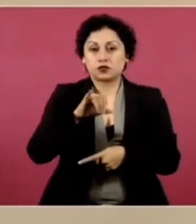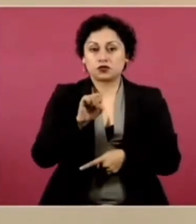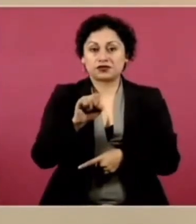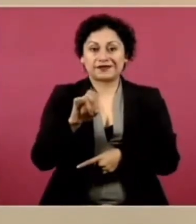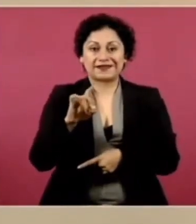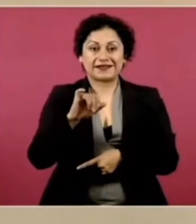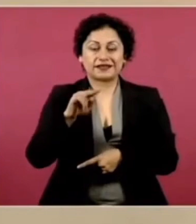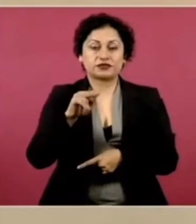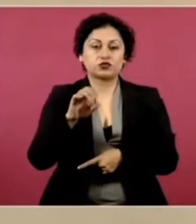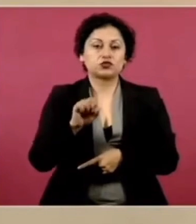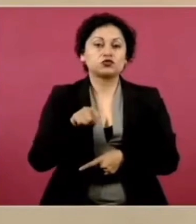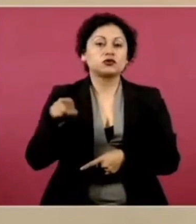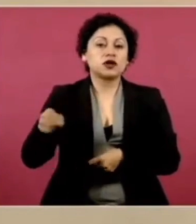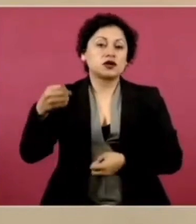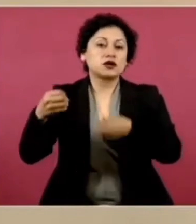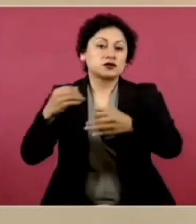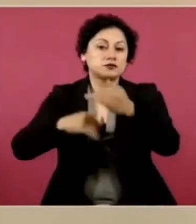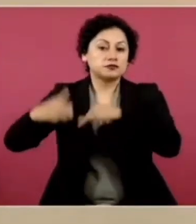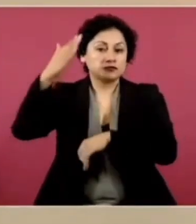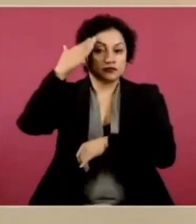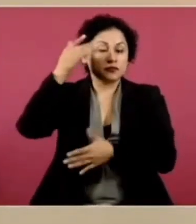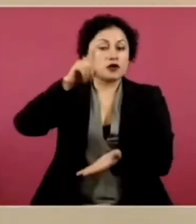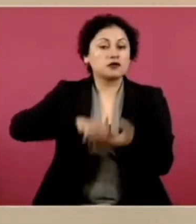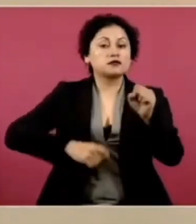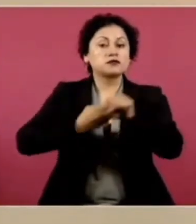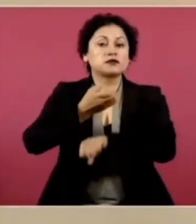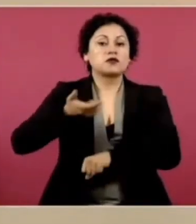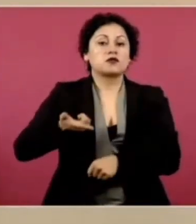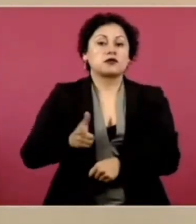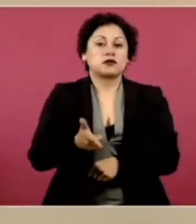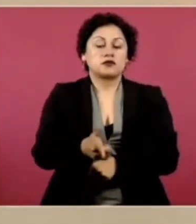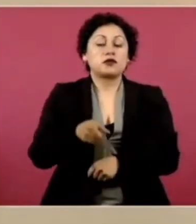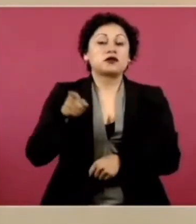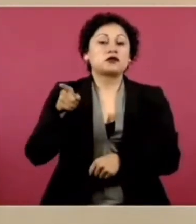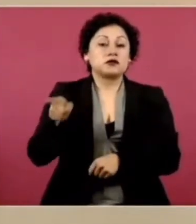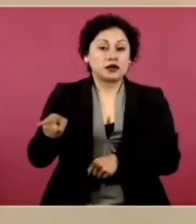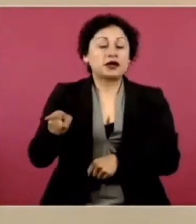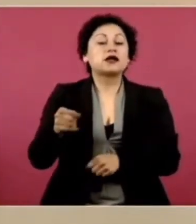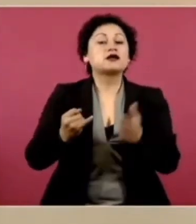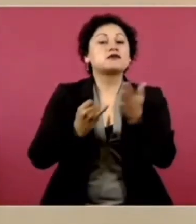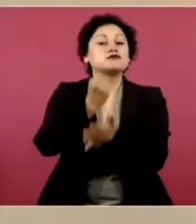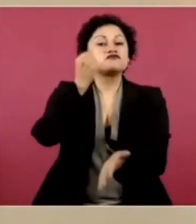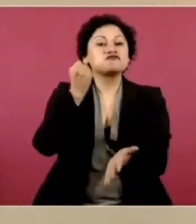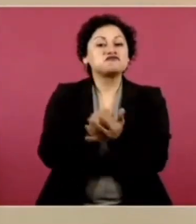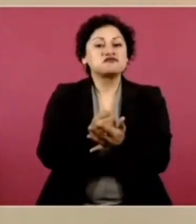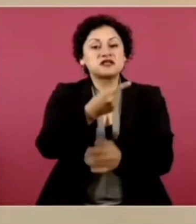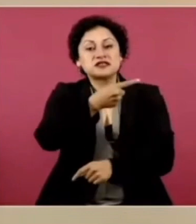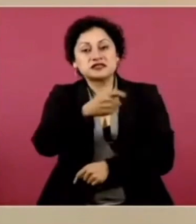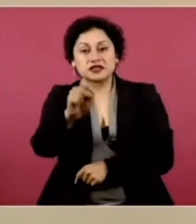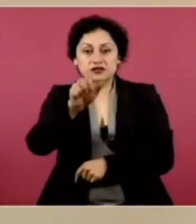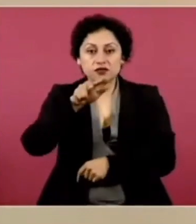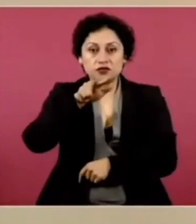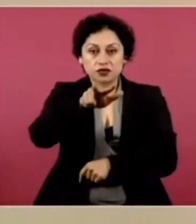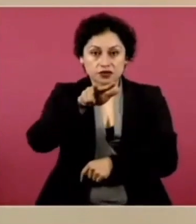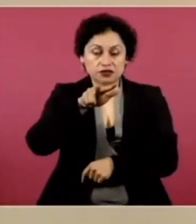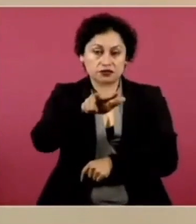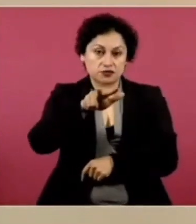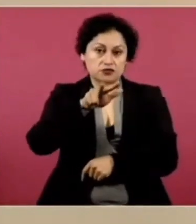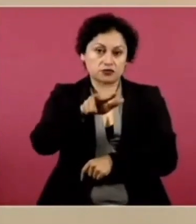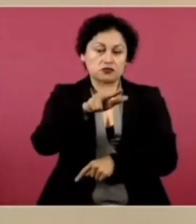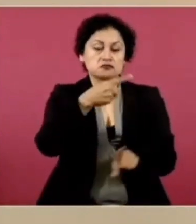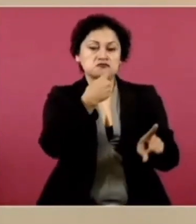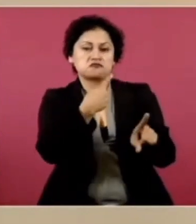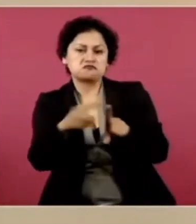un juez de control en Guanajuato, de 118 resoluciones en